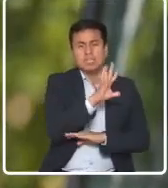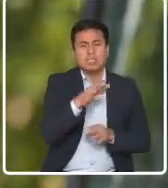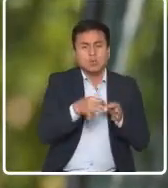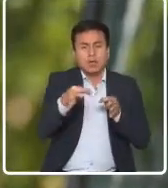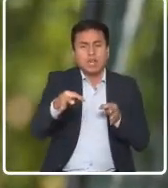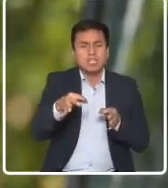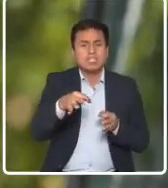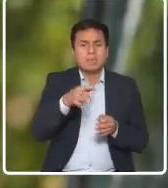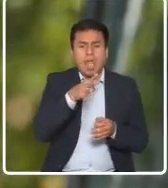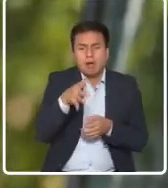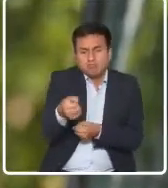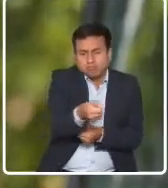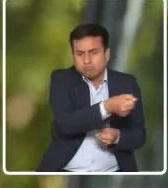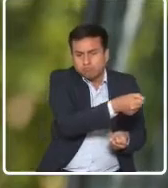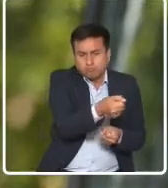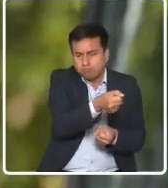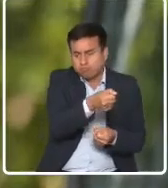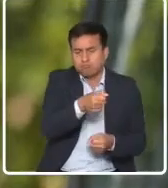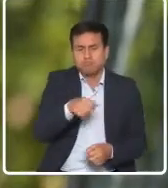rurales y forestales.